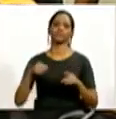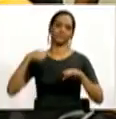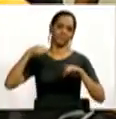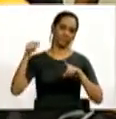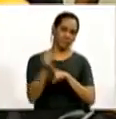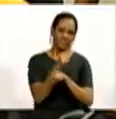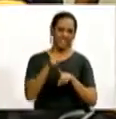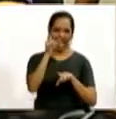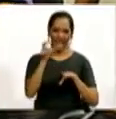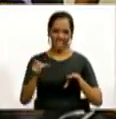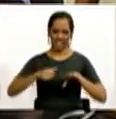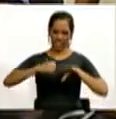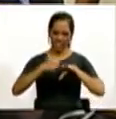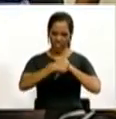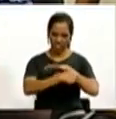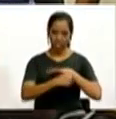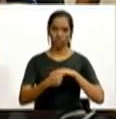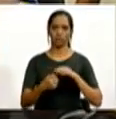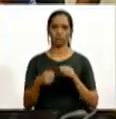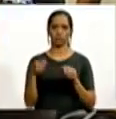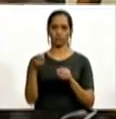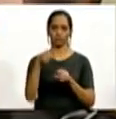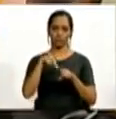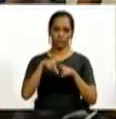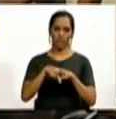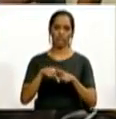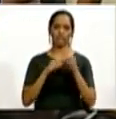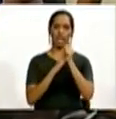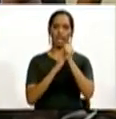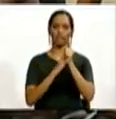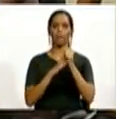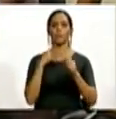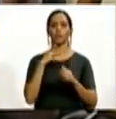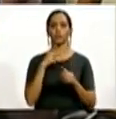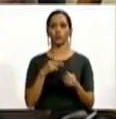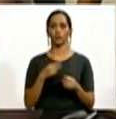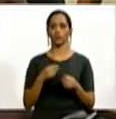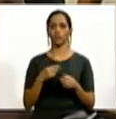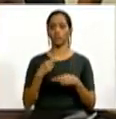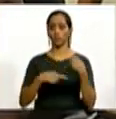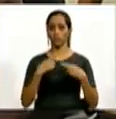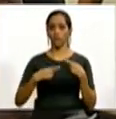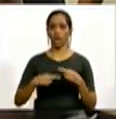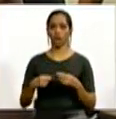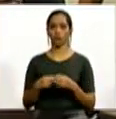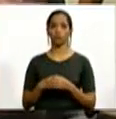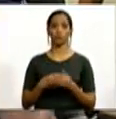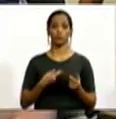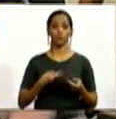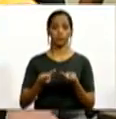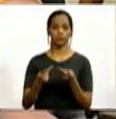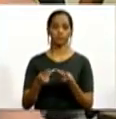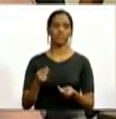gente, perseguir dirigentes políticos de la izquierda, por eso fue que lo invitaron, y no había sido con la figura de comisionado del gobierno